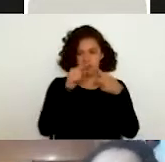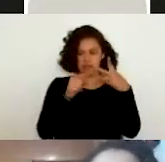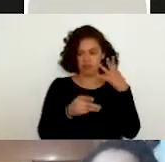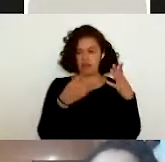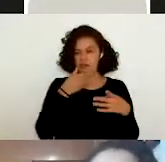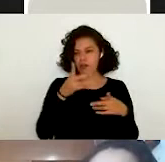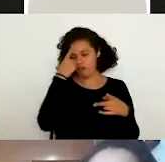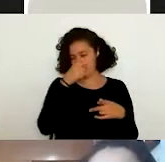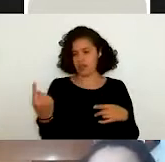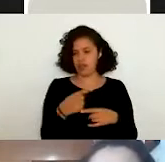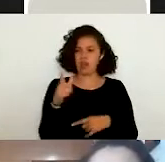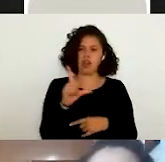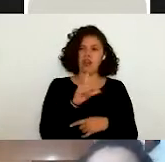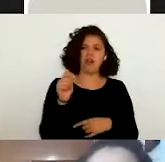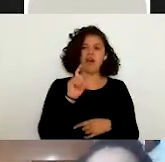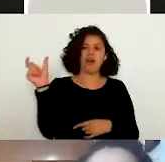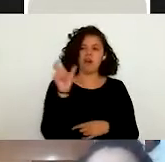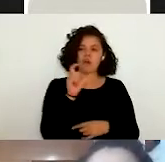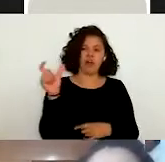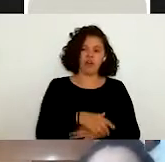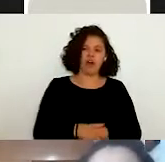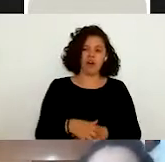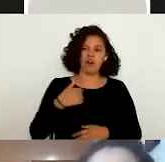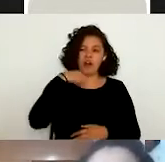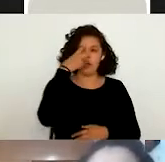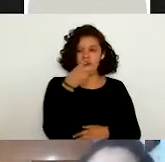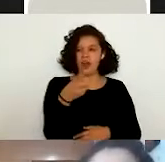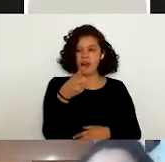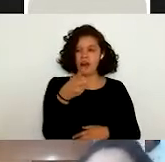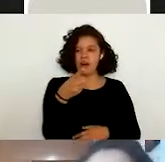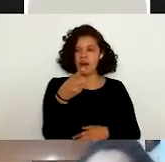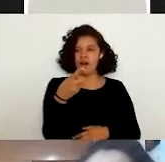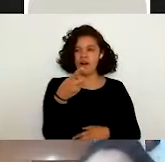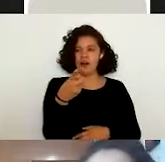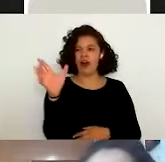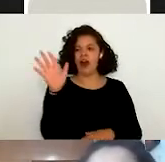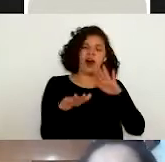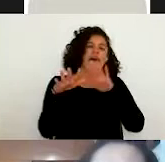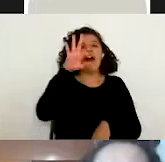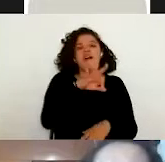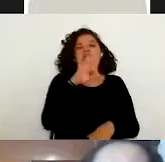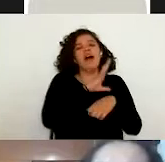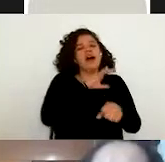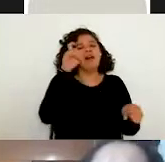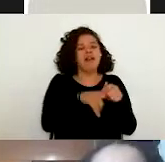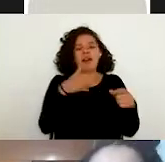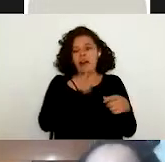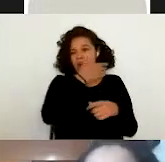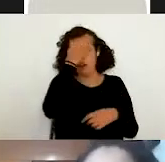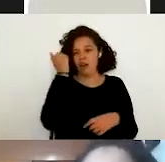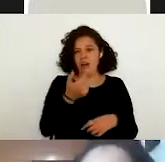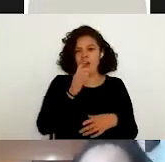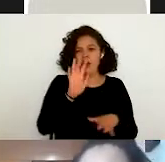El cuándo es importante, les decía que si bien a veces no tenemos las fechas específicas, sí saber